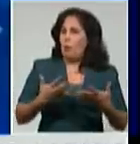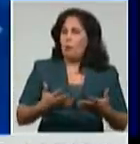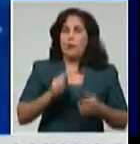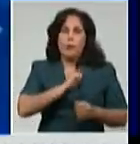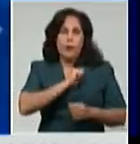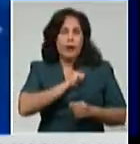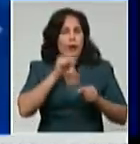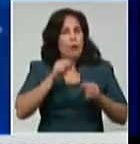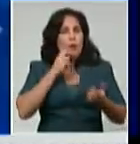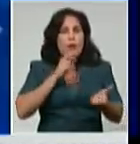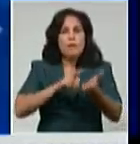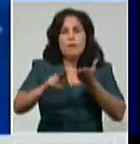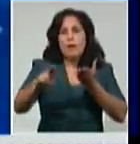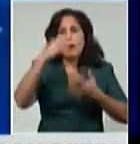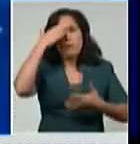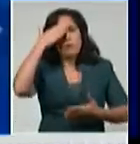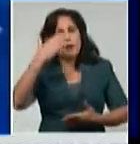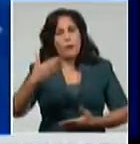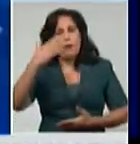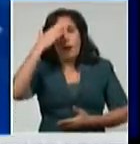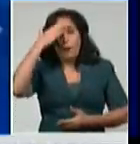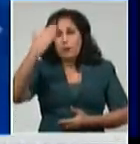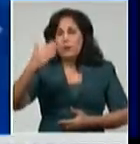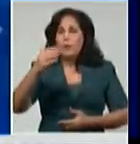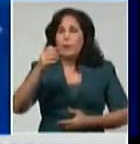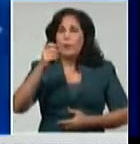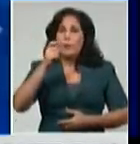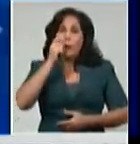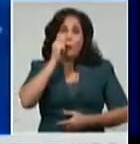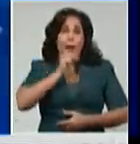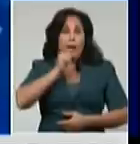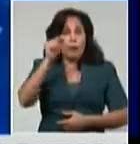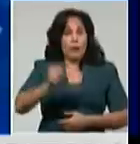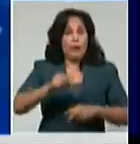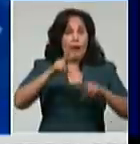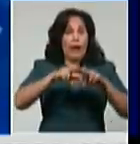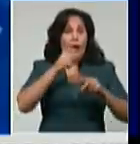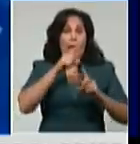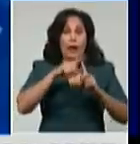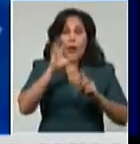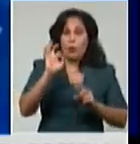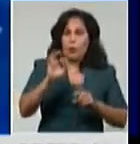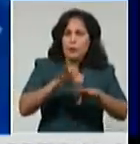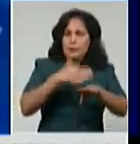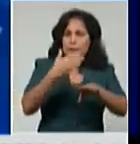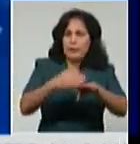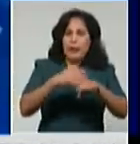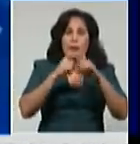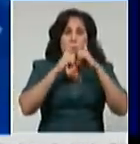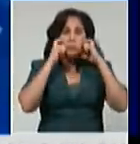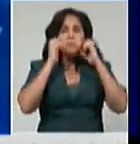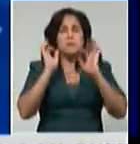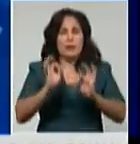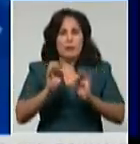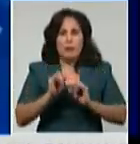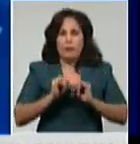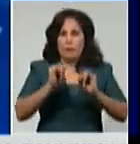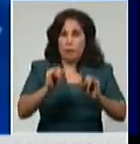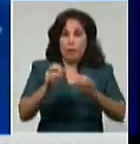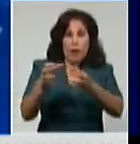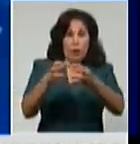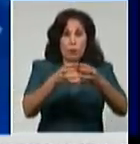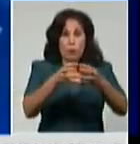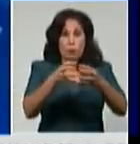enviarle un saludo agradecerle al moderador Héctor Ahmed Velázquez. A todo el equipo que nos acompañó, que como nos dijeron ahí